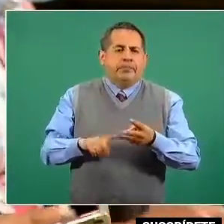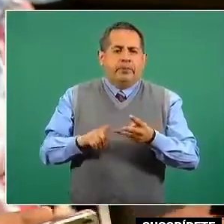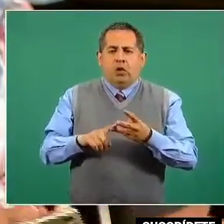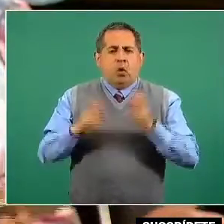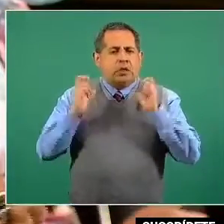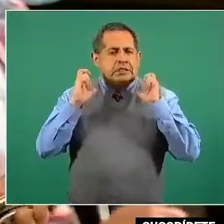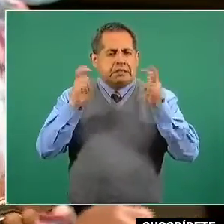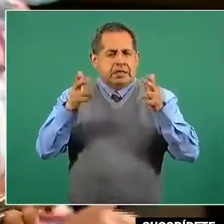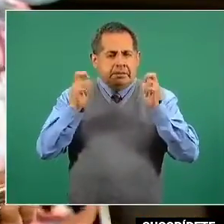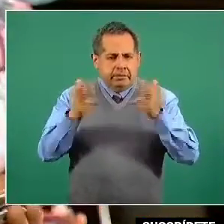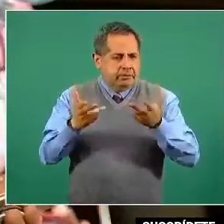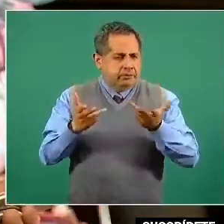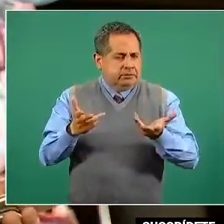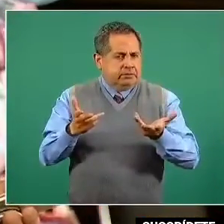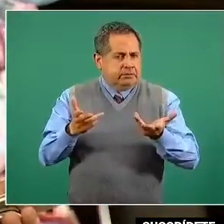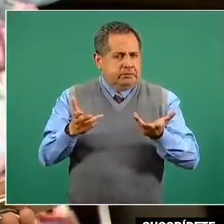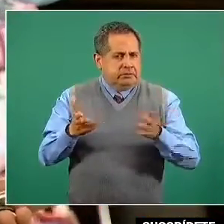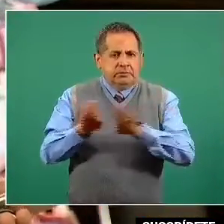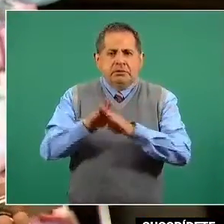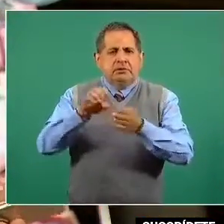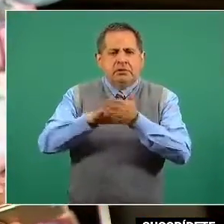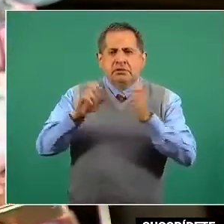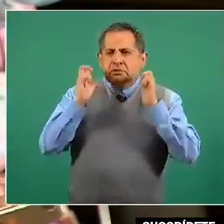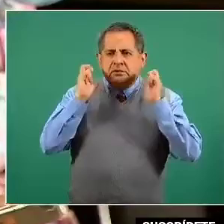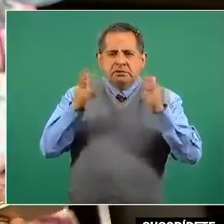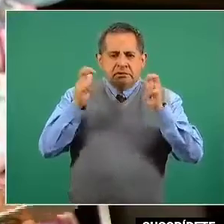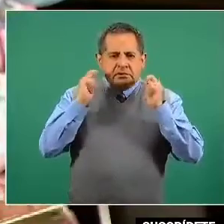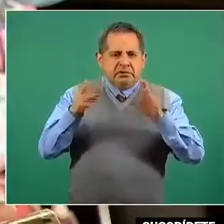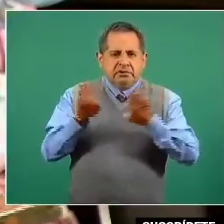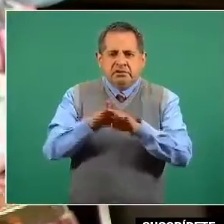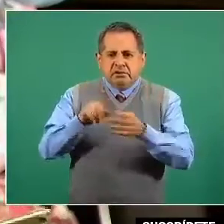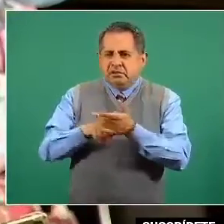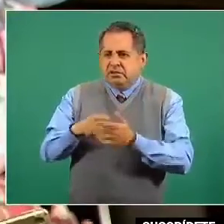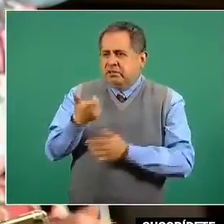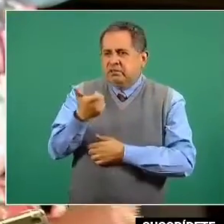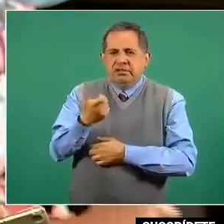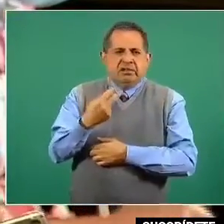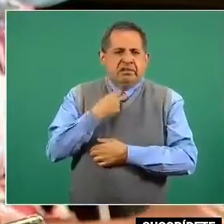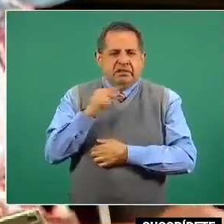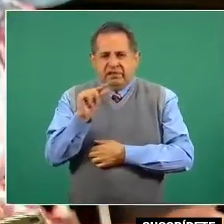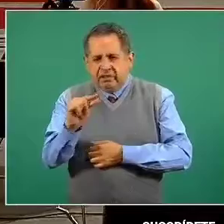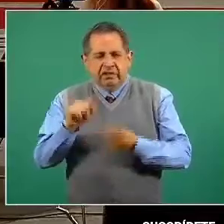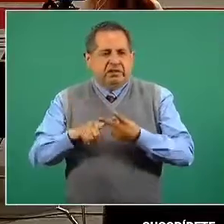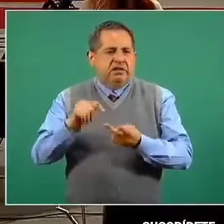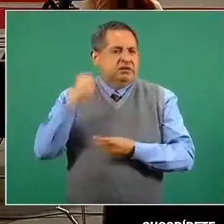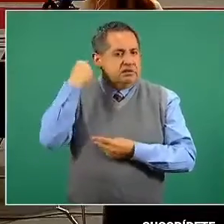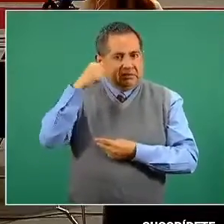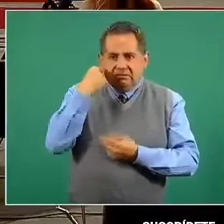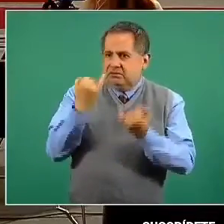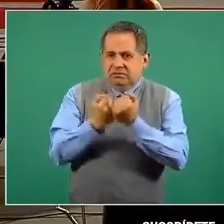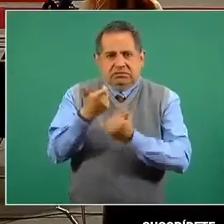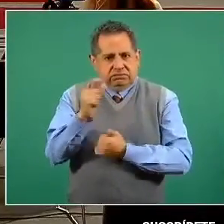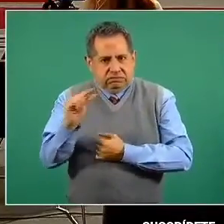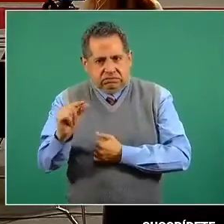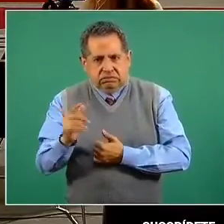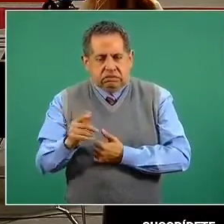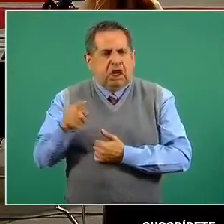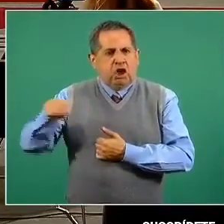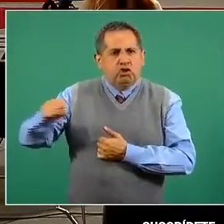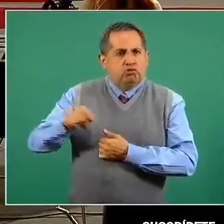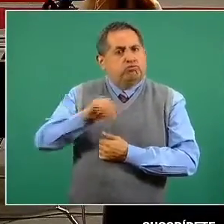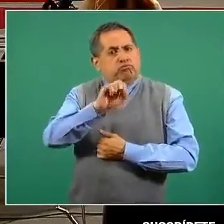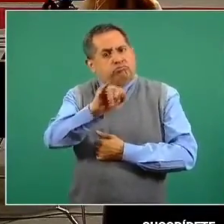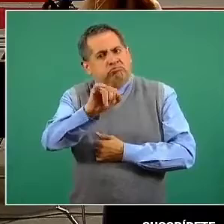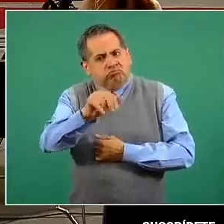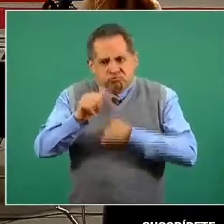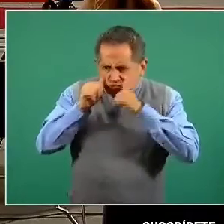Chiapas, que por ejemplo Chiapas con la limitación de recursos, Tabasco también con esta situación que ha pasado, han sabido responder a